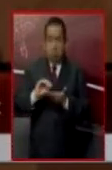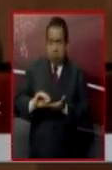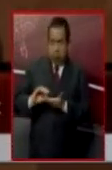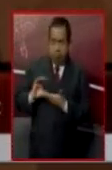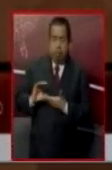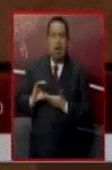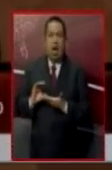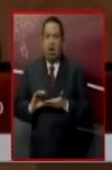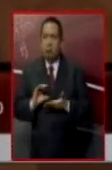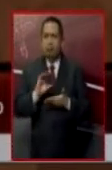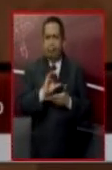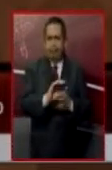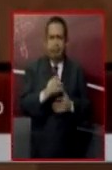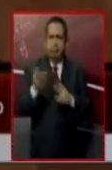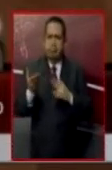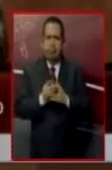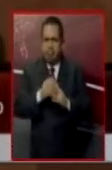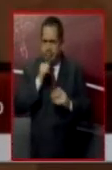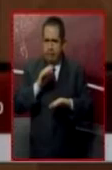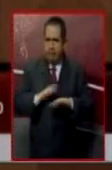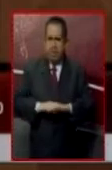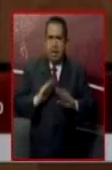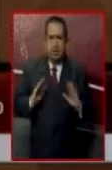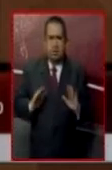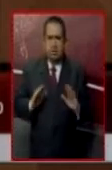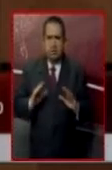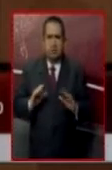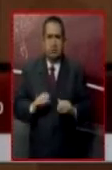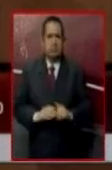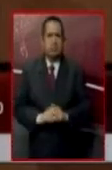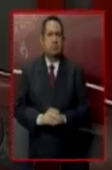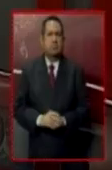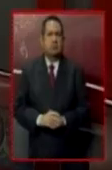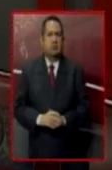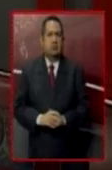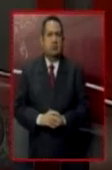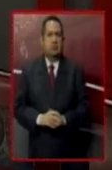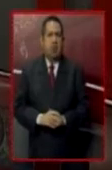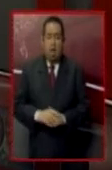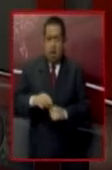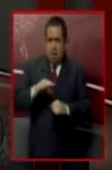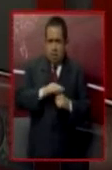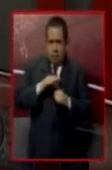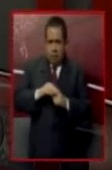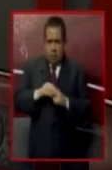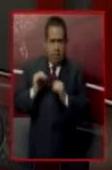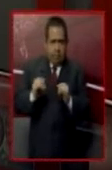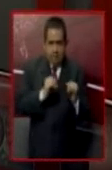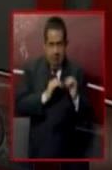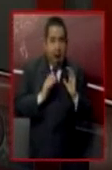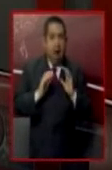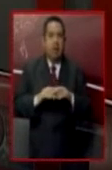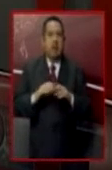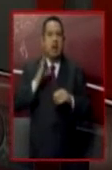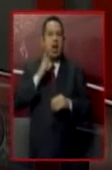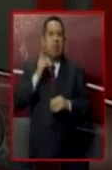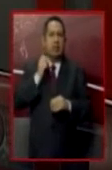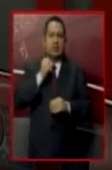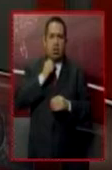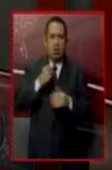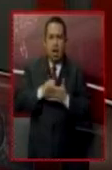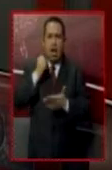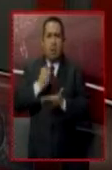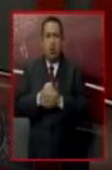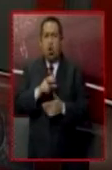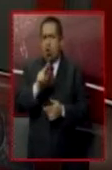destine 50% de los ingresos. Bueno, también en votación nominal, el Pleno de la Cámara de Senadores avaló